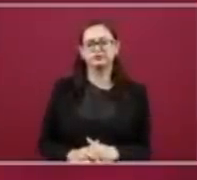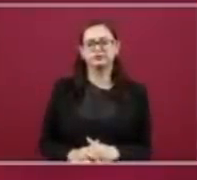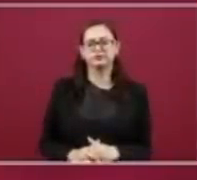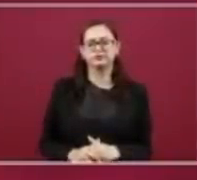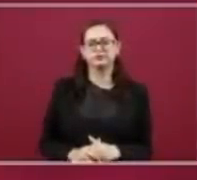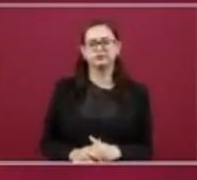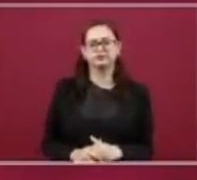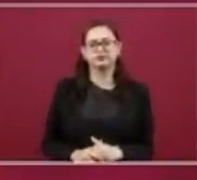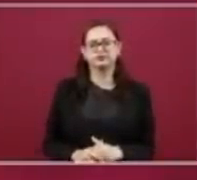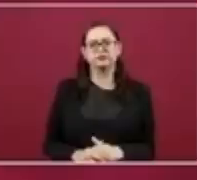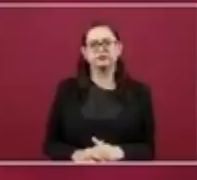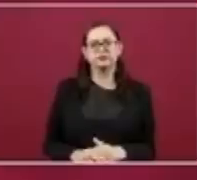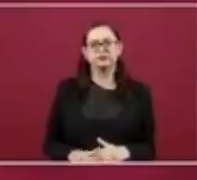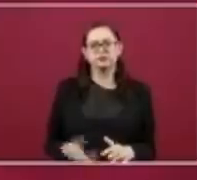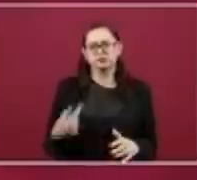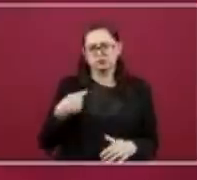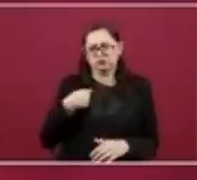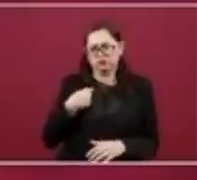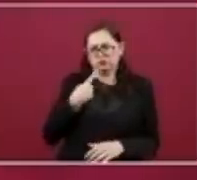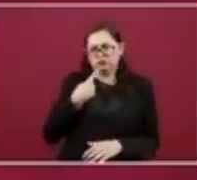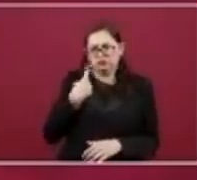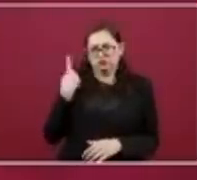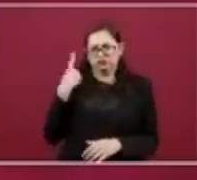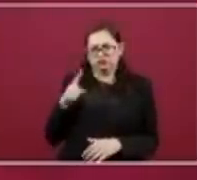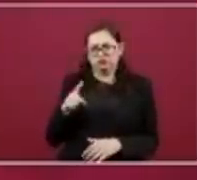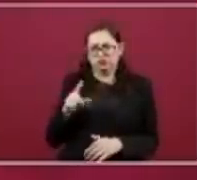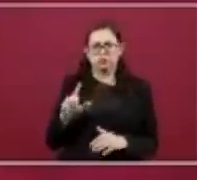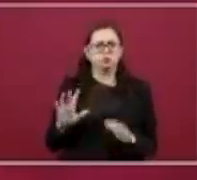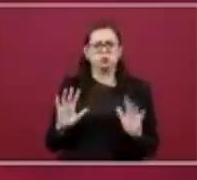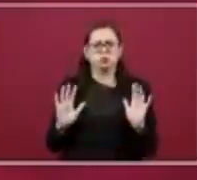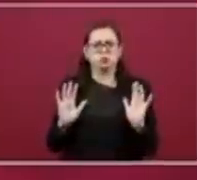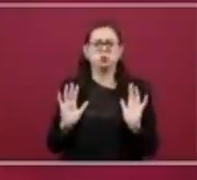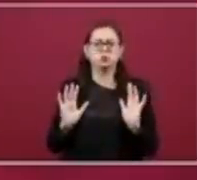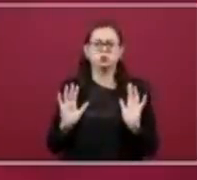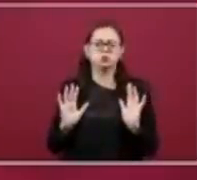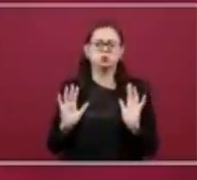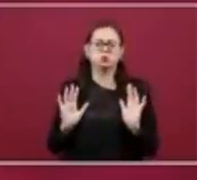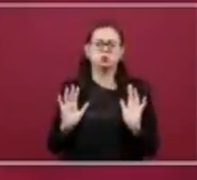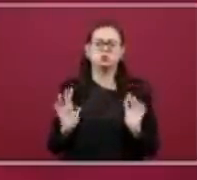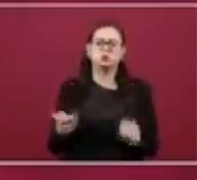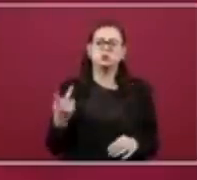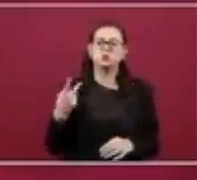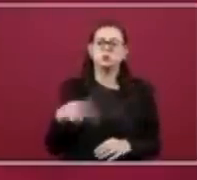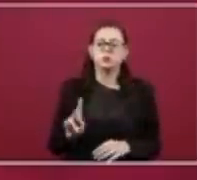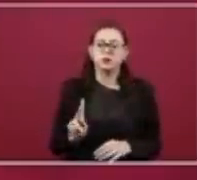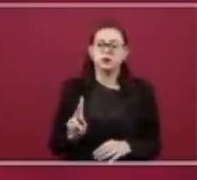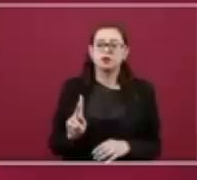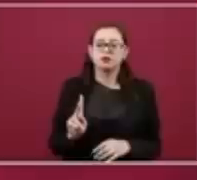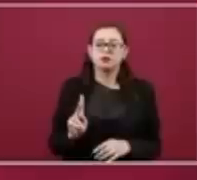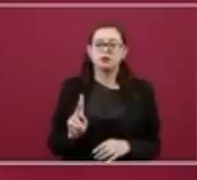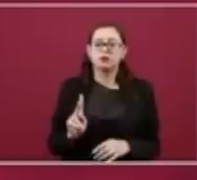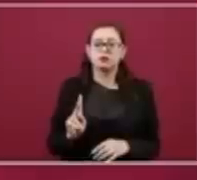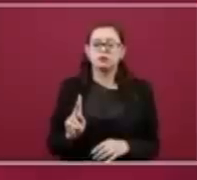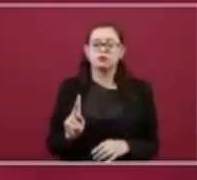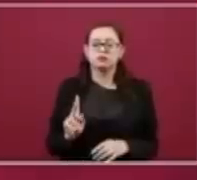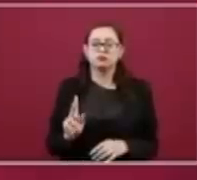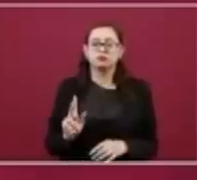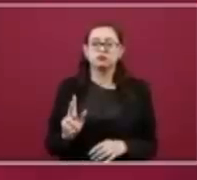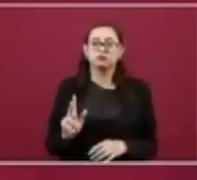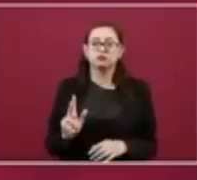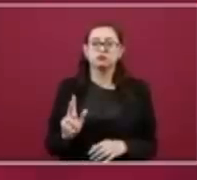No es un reproche, pero los que se